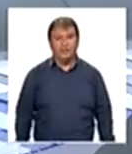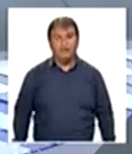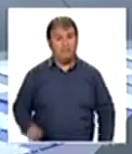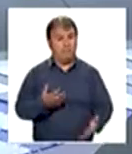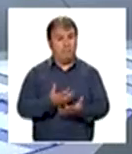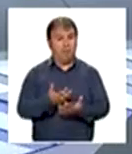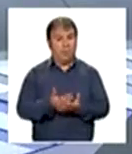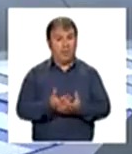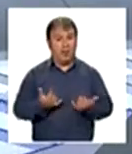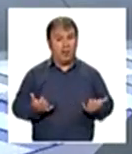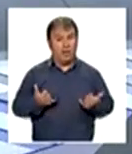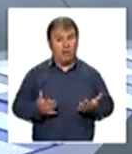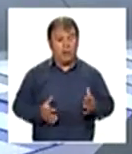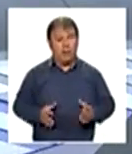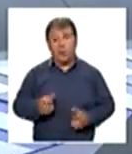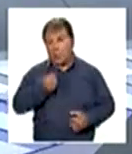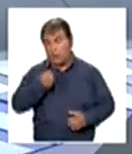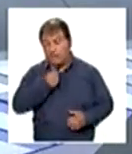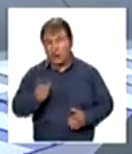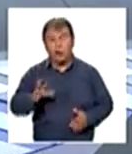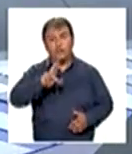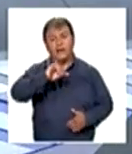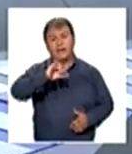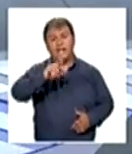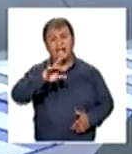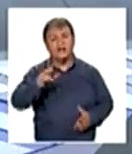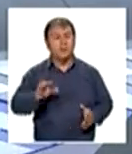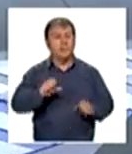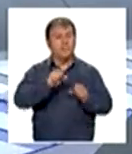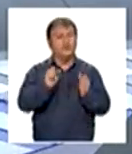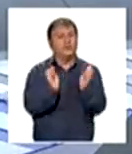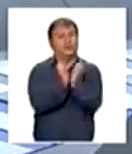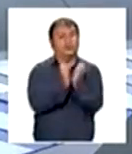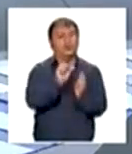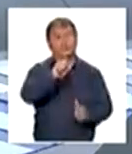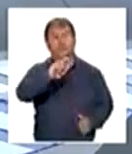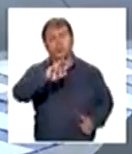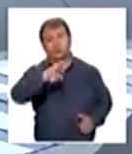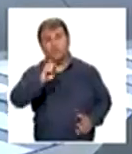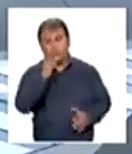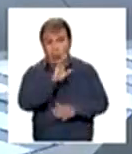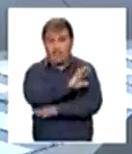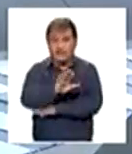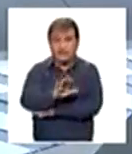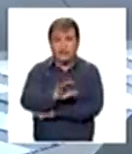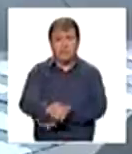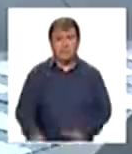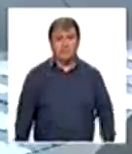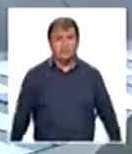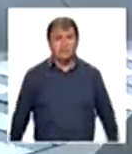Bien, y en ese momento nos vamos a comunicar en vivo con Ricardo Reina desde Surco. Adelante, Ricardo. Buenas tardes.